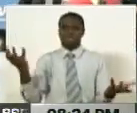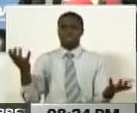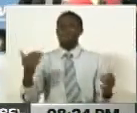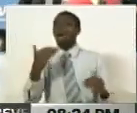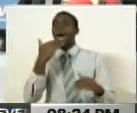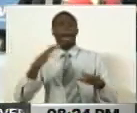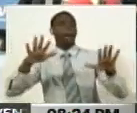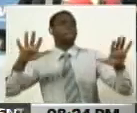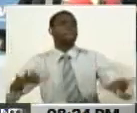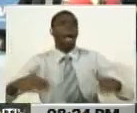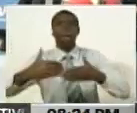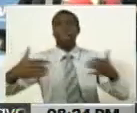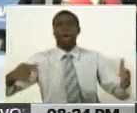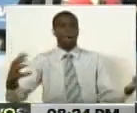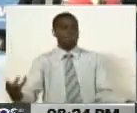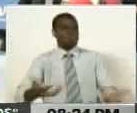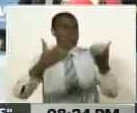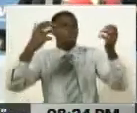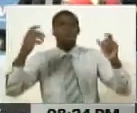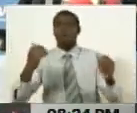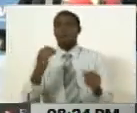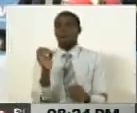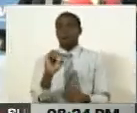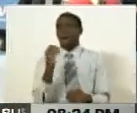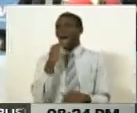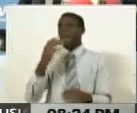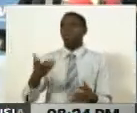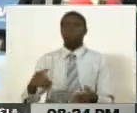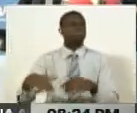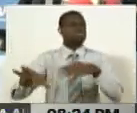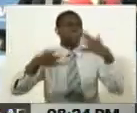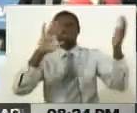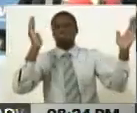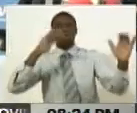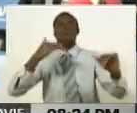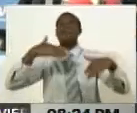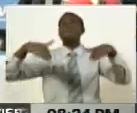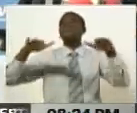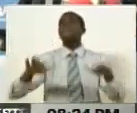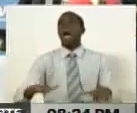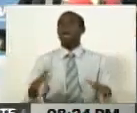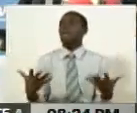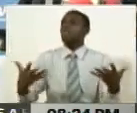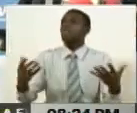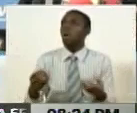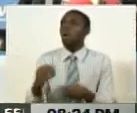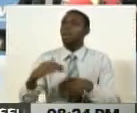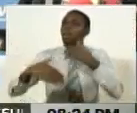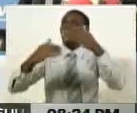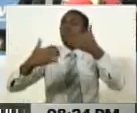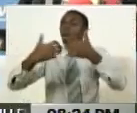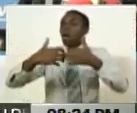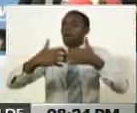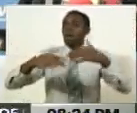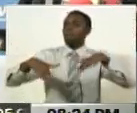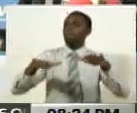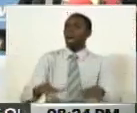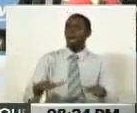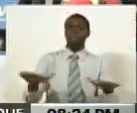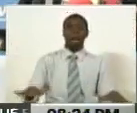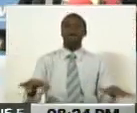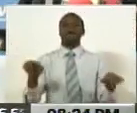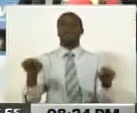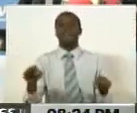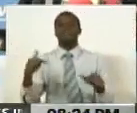vías, a sembrar el caos, a aislar las ciudades, a paralizar la nación venezolana, siempre focos